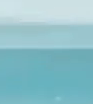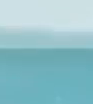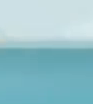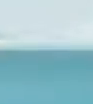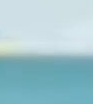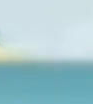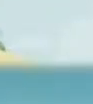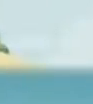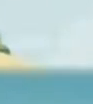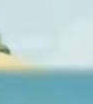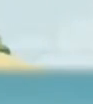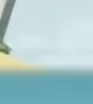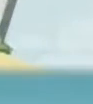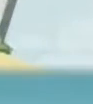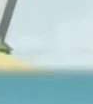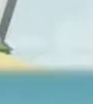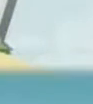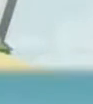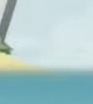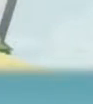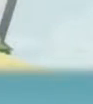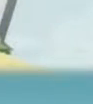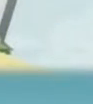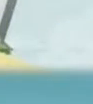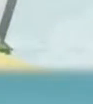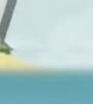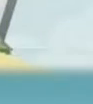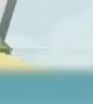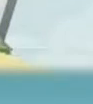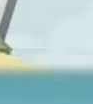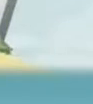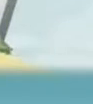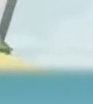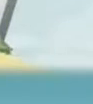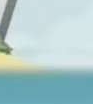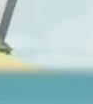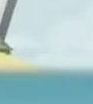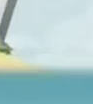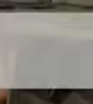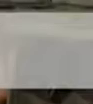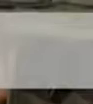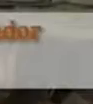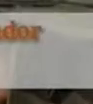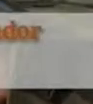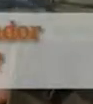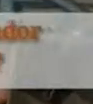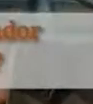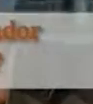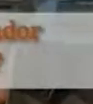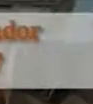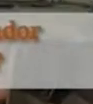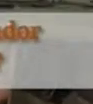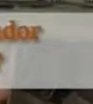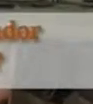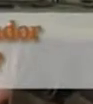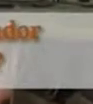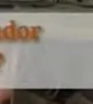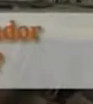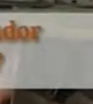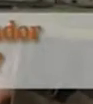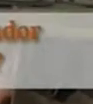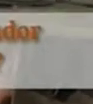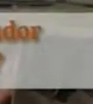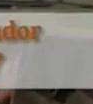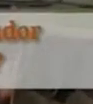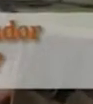¿Es bueno o malo para países como Ecuador que salga dinero a paraísos fiscales? Si es que ellos sacan, no favorecen el PIB, entonces